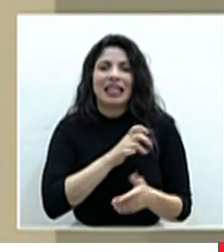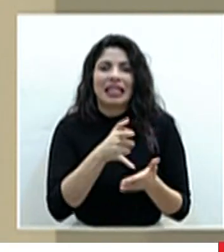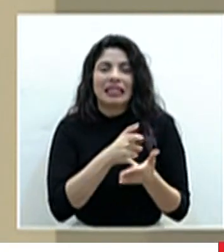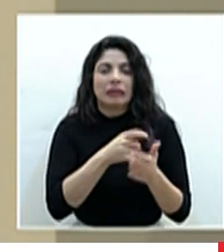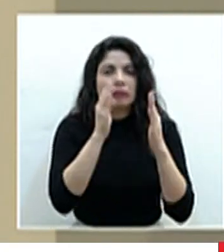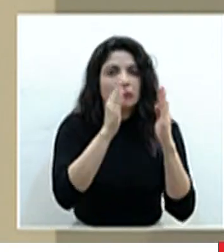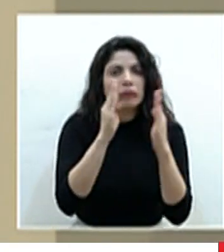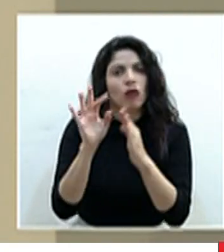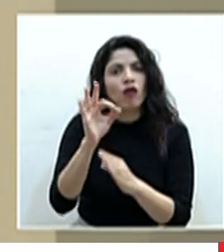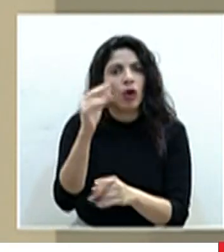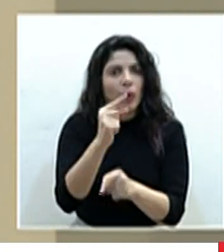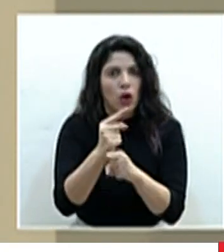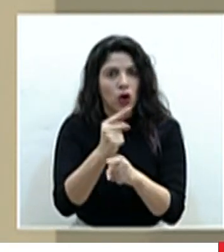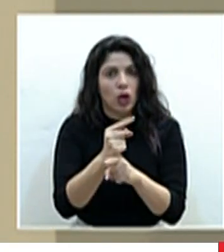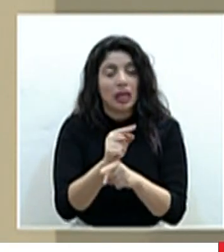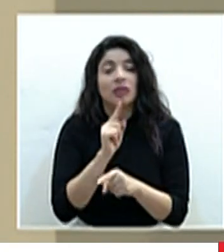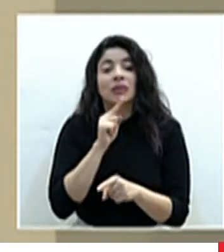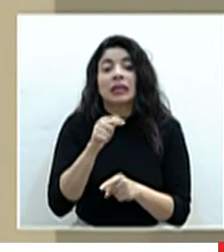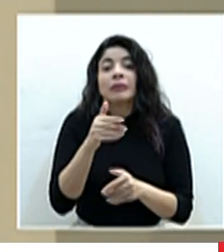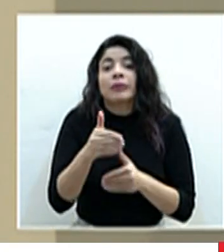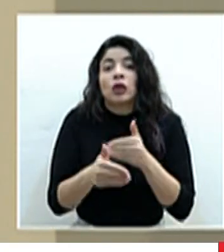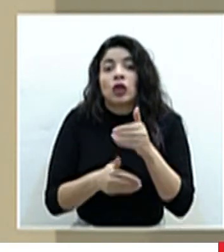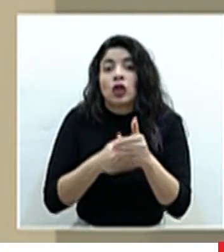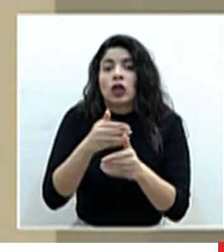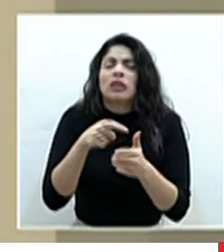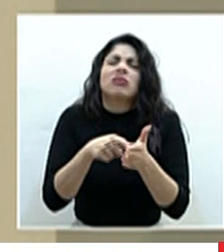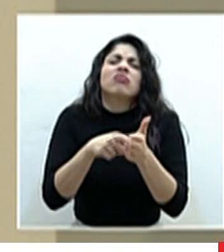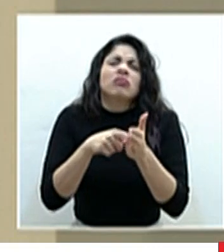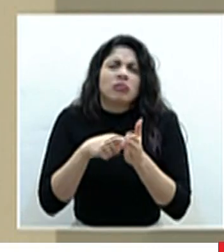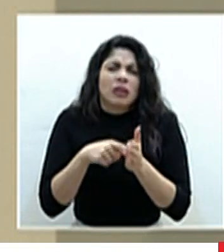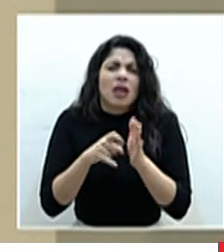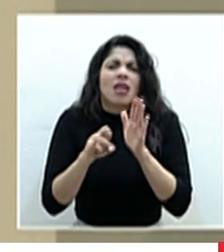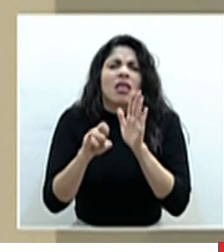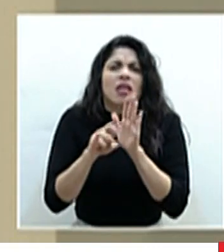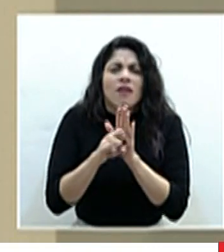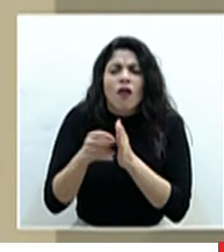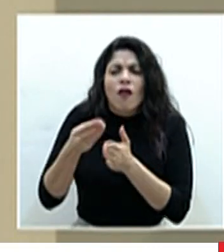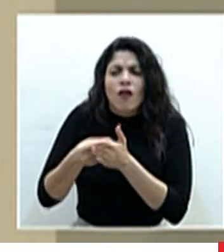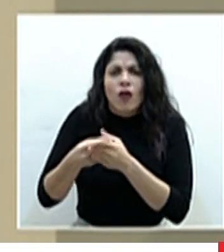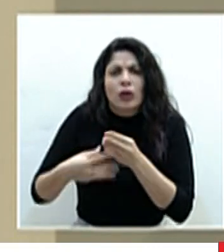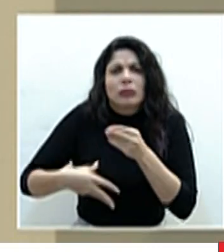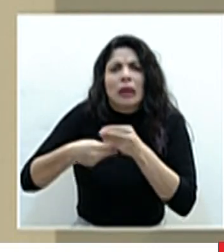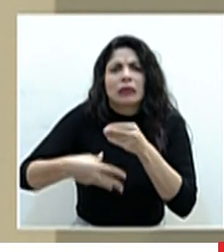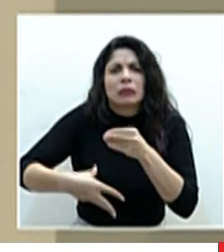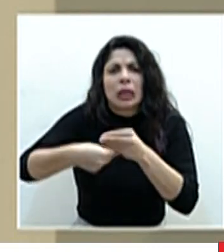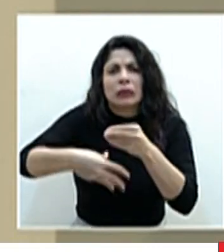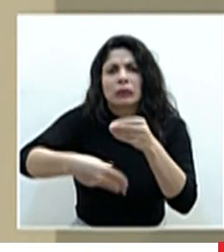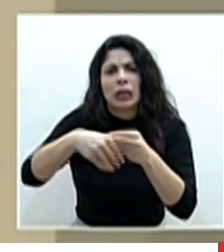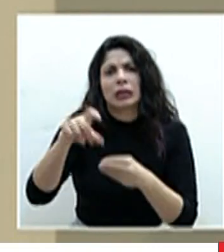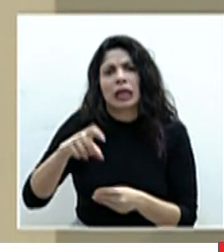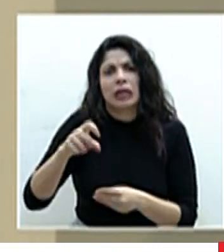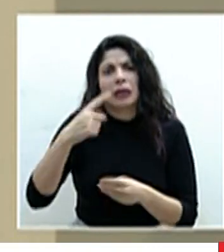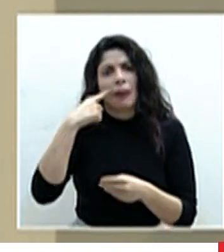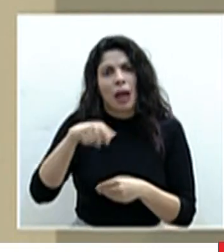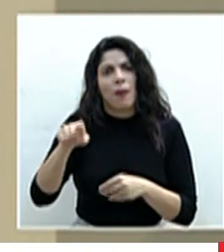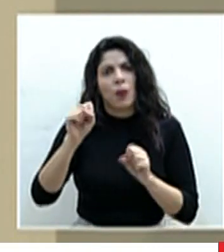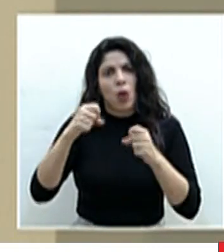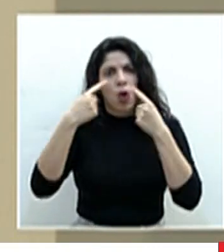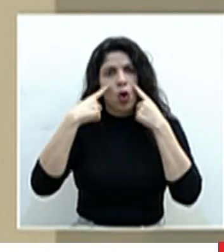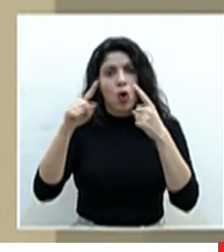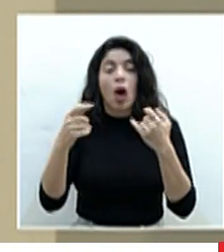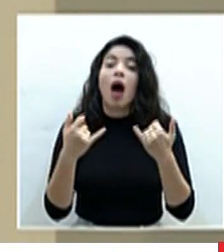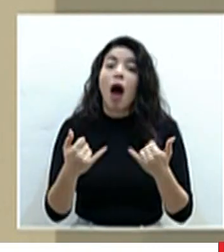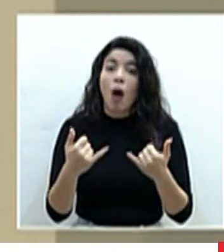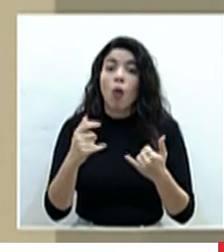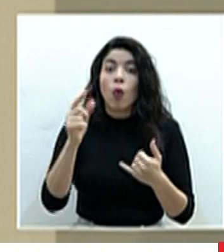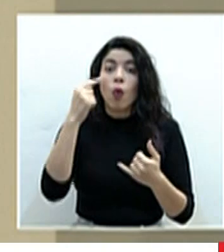vulnerabilidad. Este proceso requiere claramente la identificación de recursos adicionales para llevarlo a cabo. Estamos